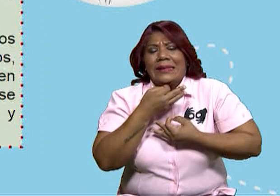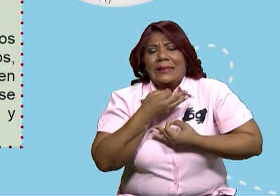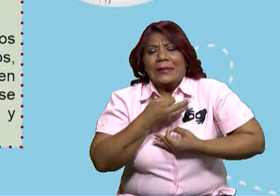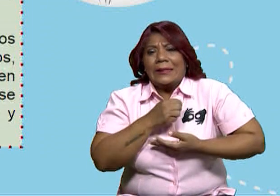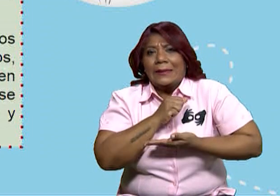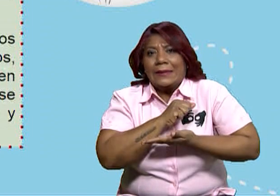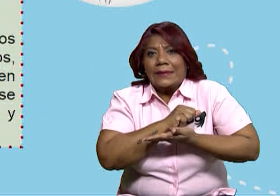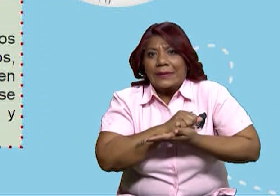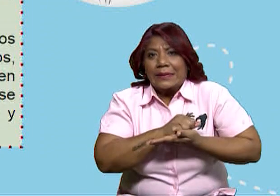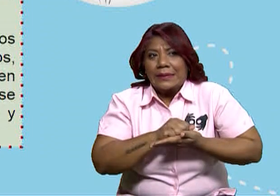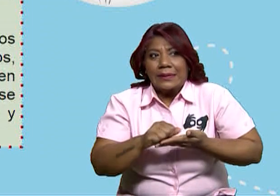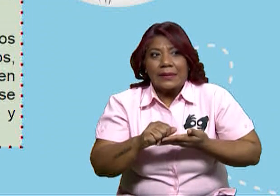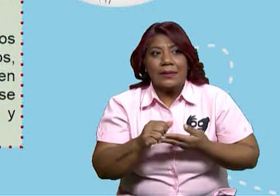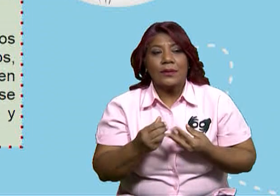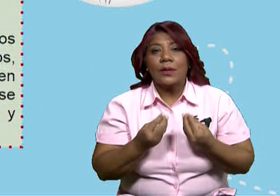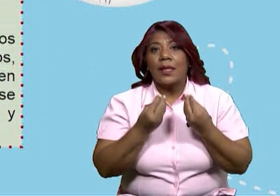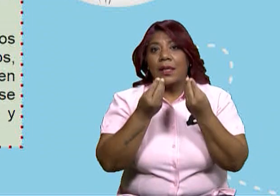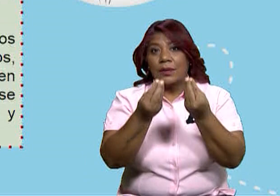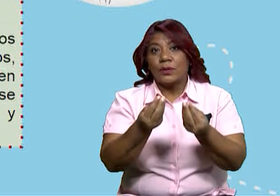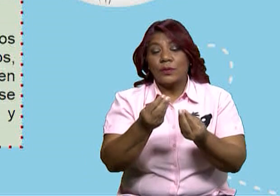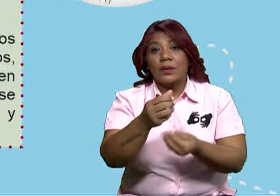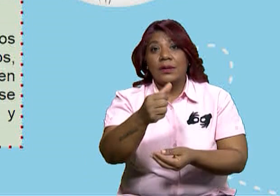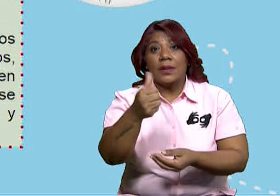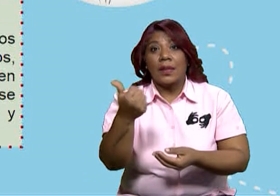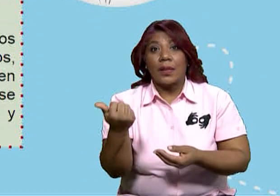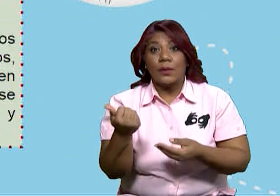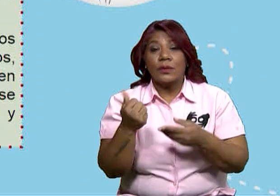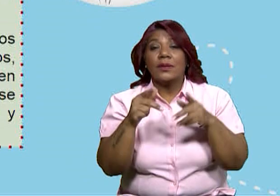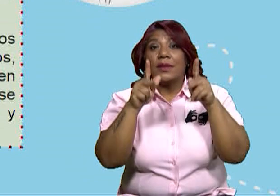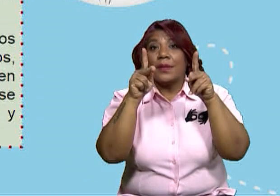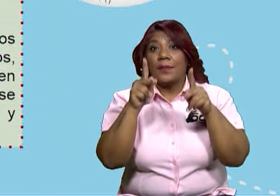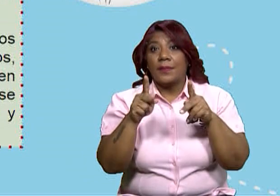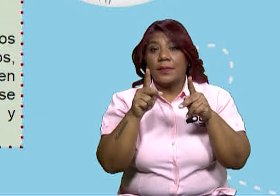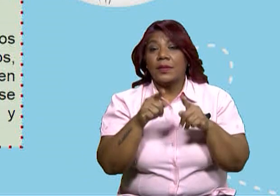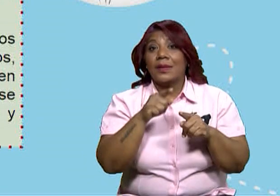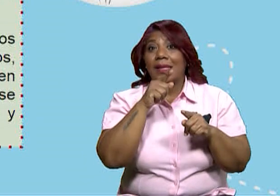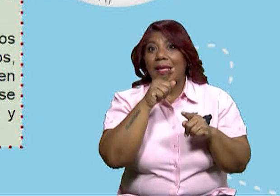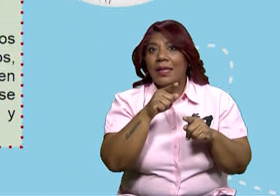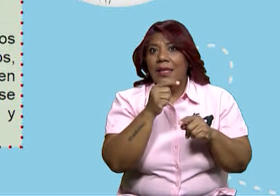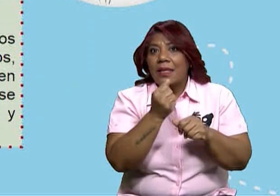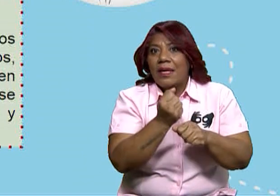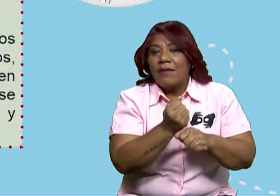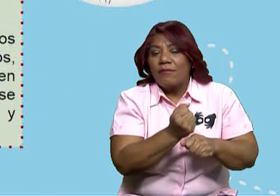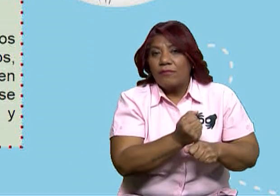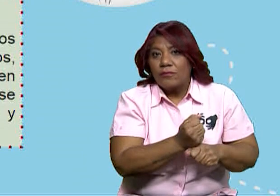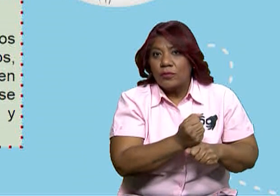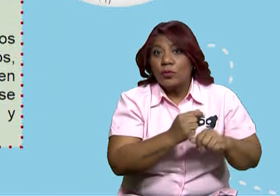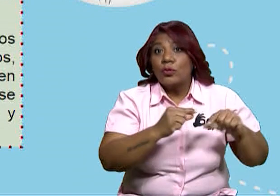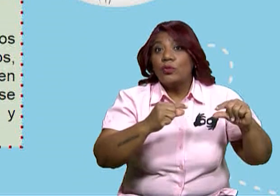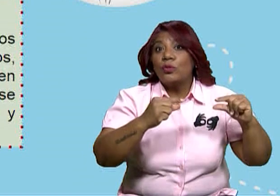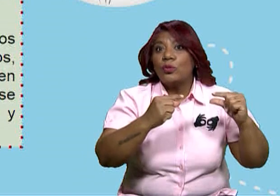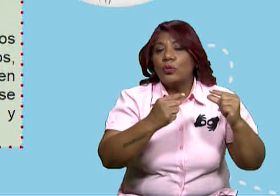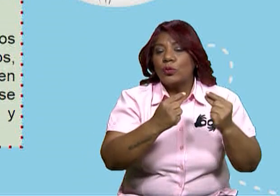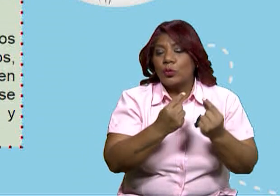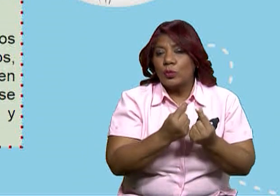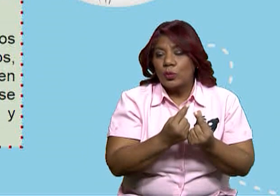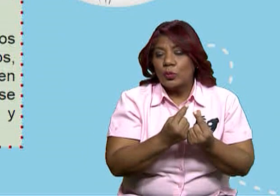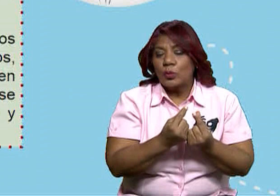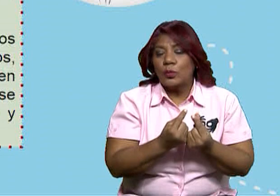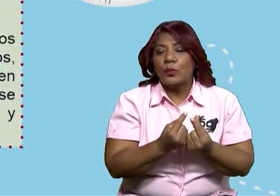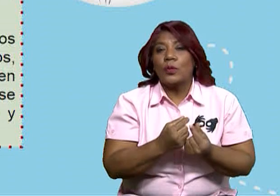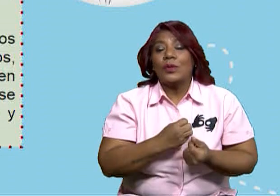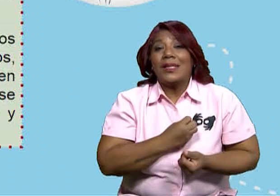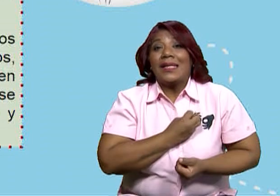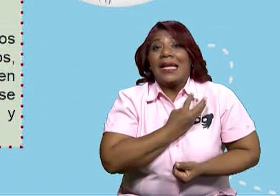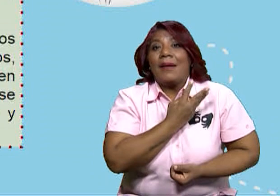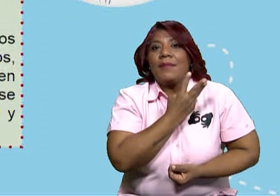humanidad hacia los demás. Como fundadora de las Misioneras de la Caridad, su objetivo consistió siempre en ayudar a los